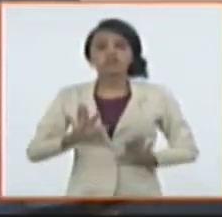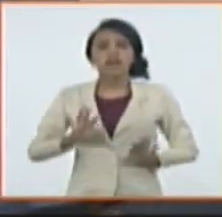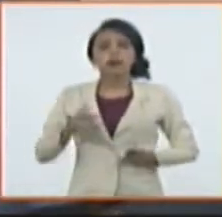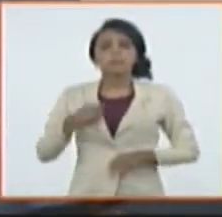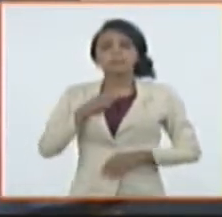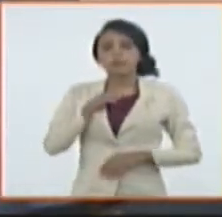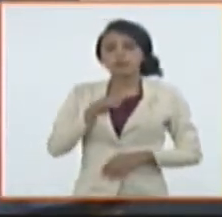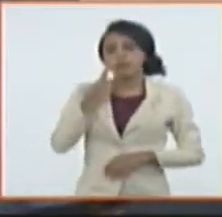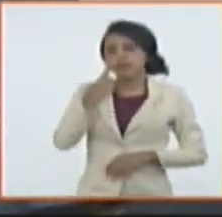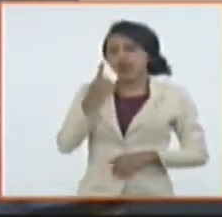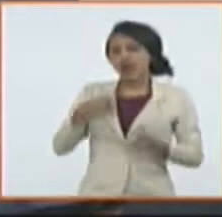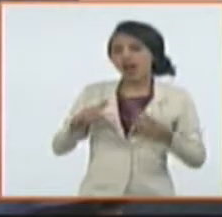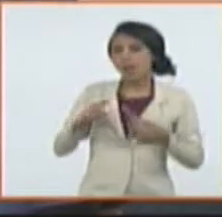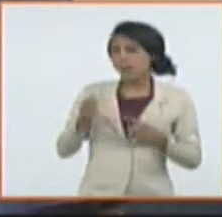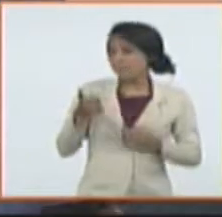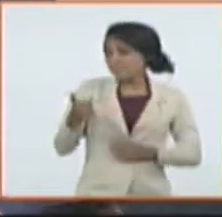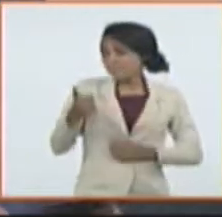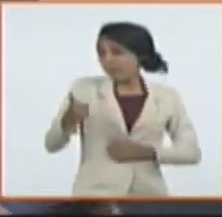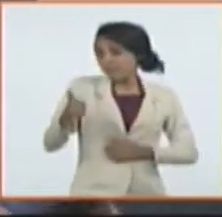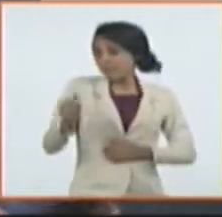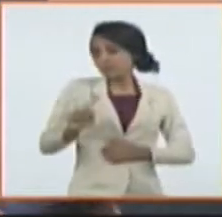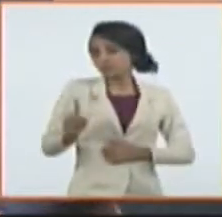de no hacer la autocrítica adecuada,